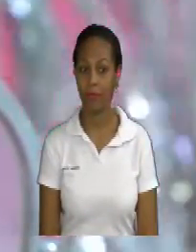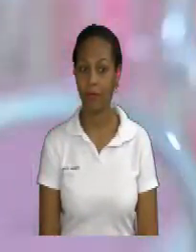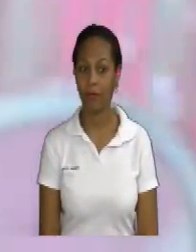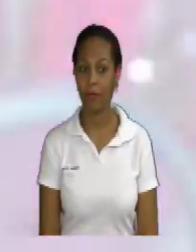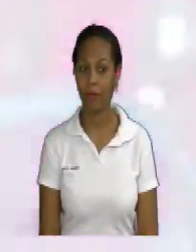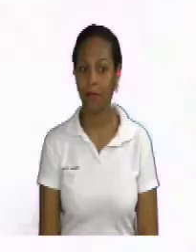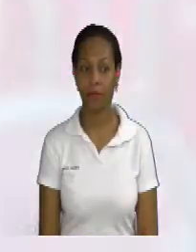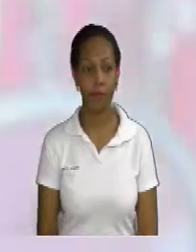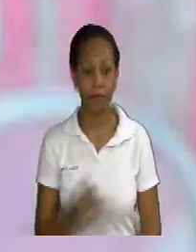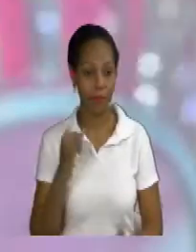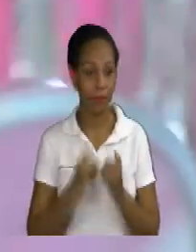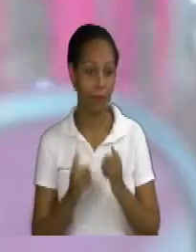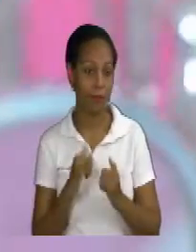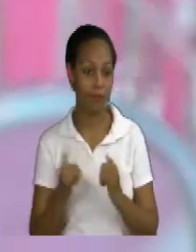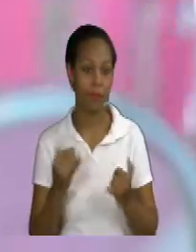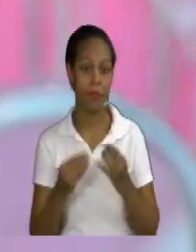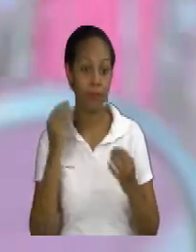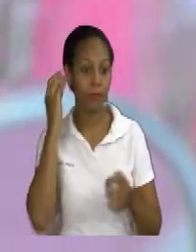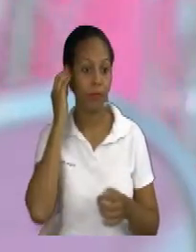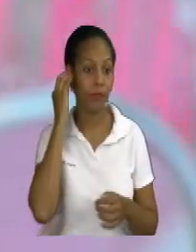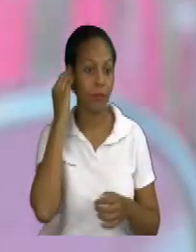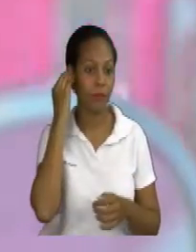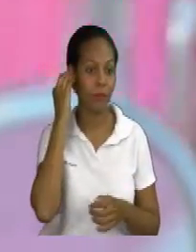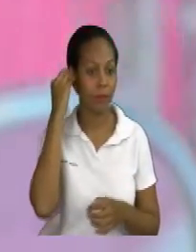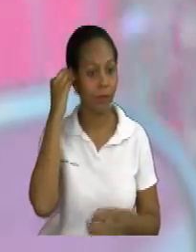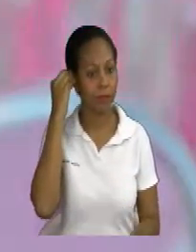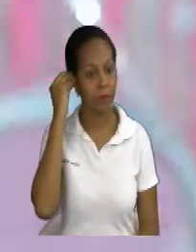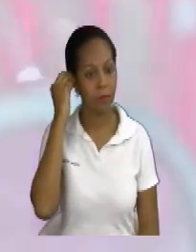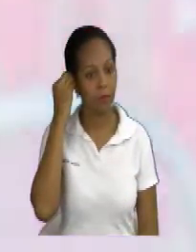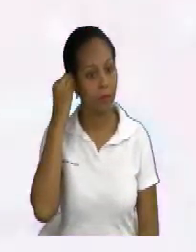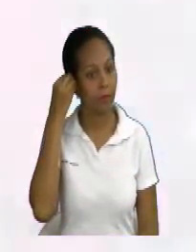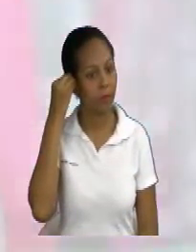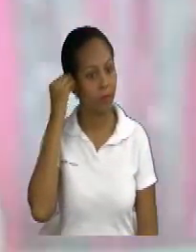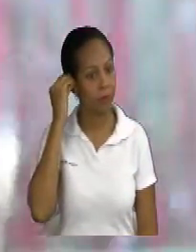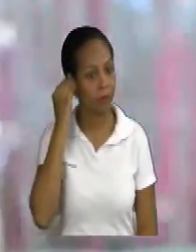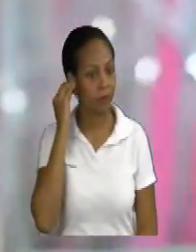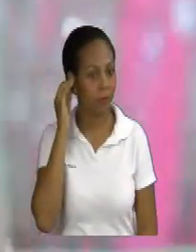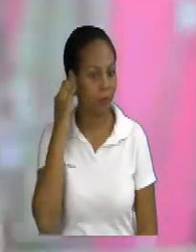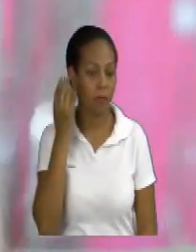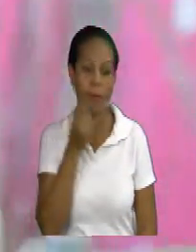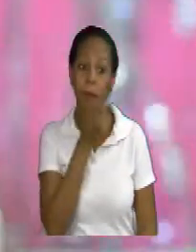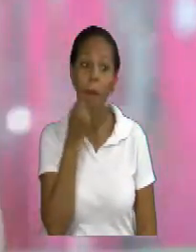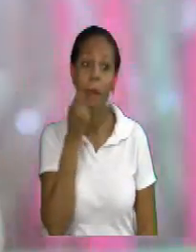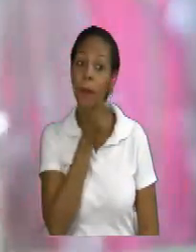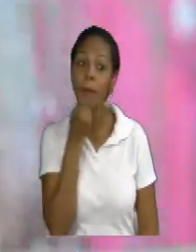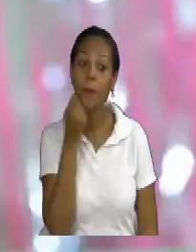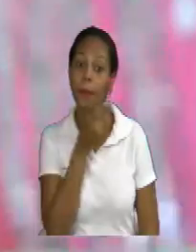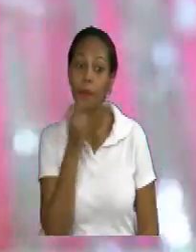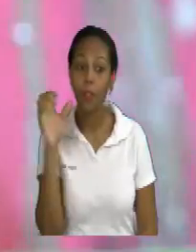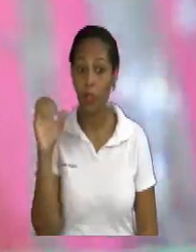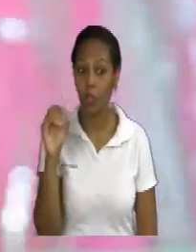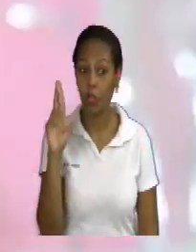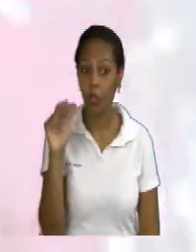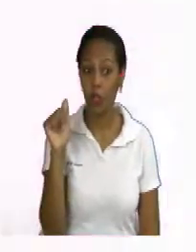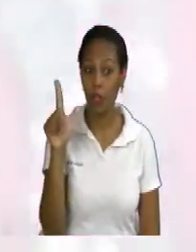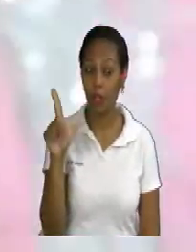Para finalizar, en los labios usaremos un labial de color coral y listo, hemos terminado nuestro